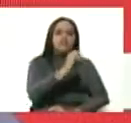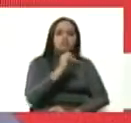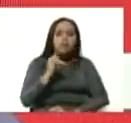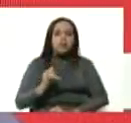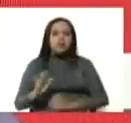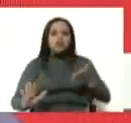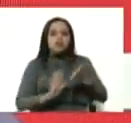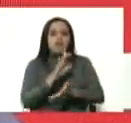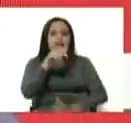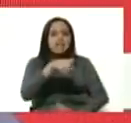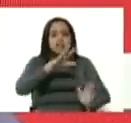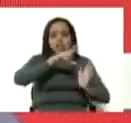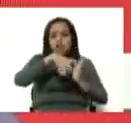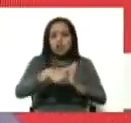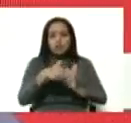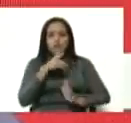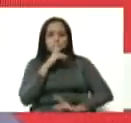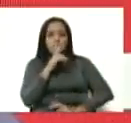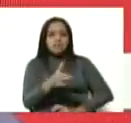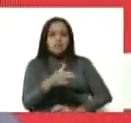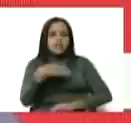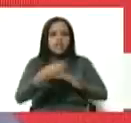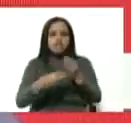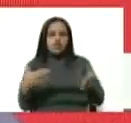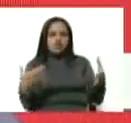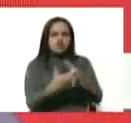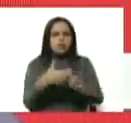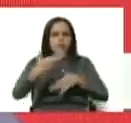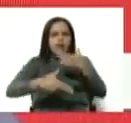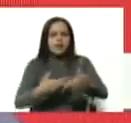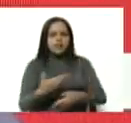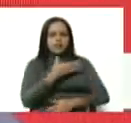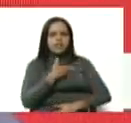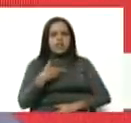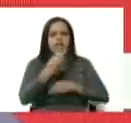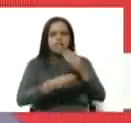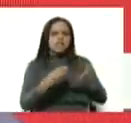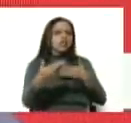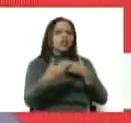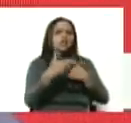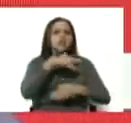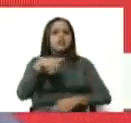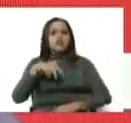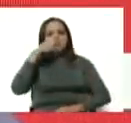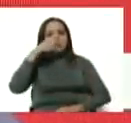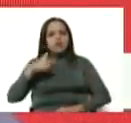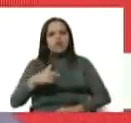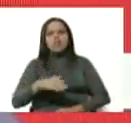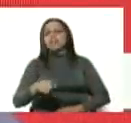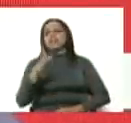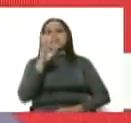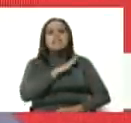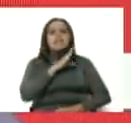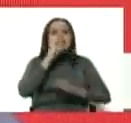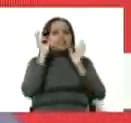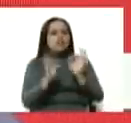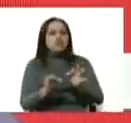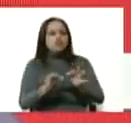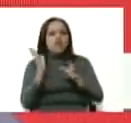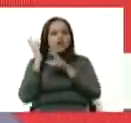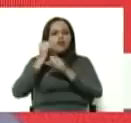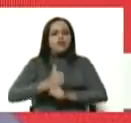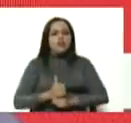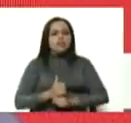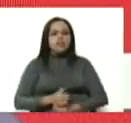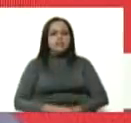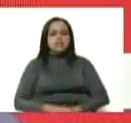esta atrocidad que este grupo de pandilleros pretende acometer contra nuestro pueblo. Tengan la certeza, tengan la confianza, que